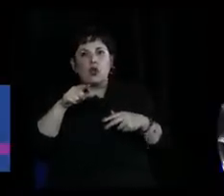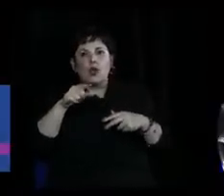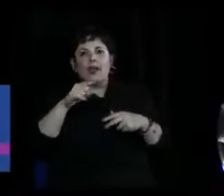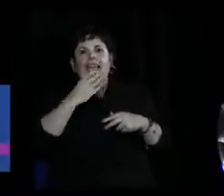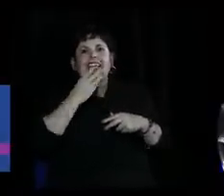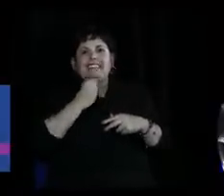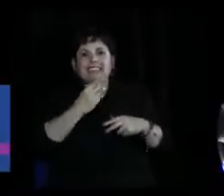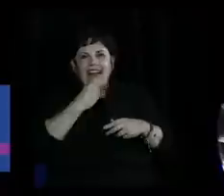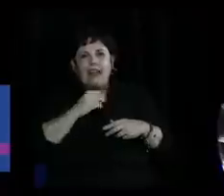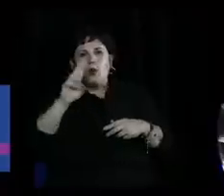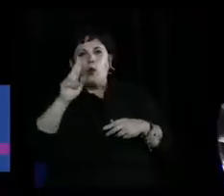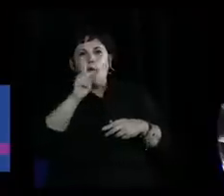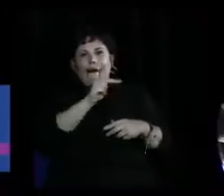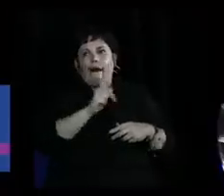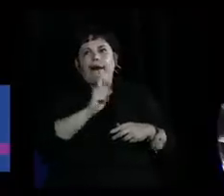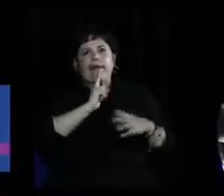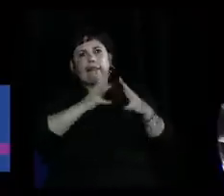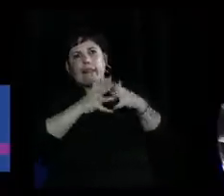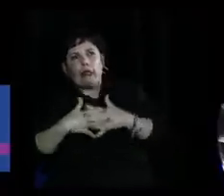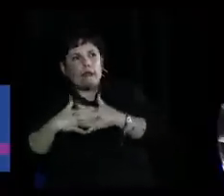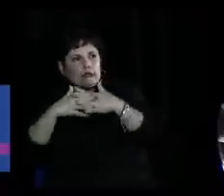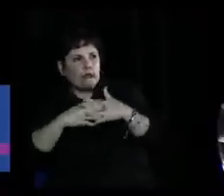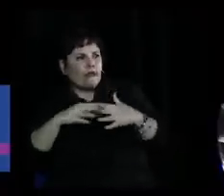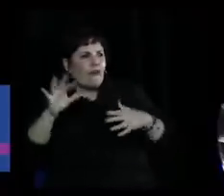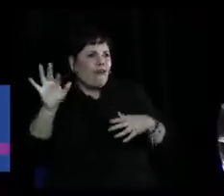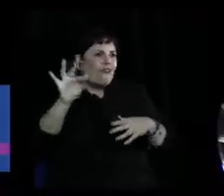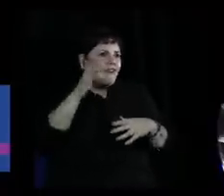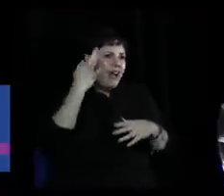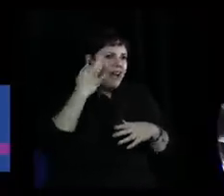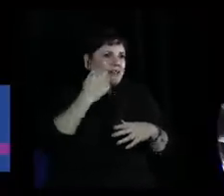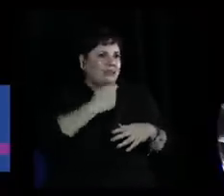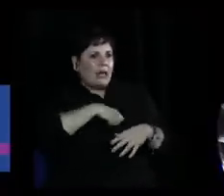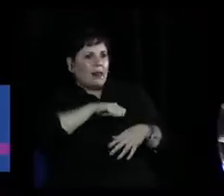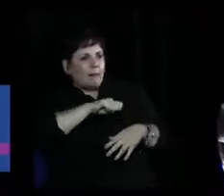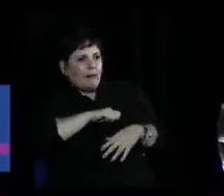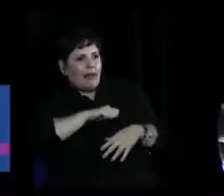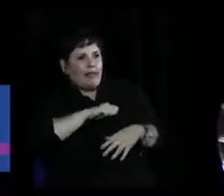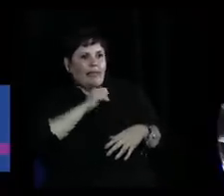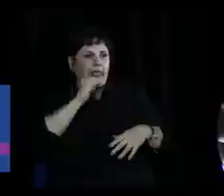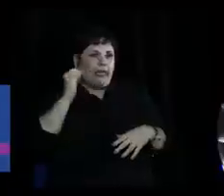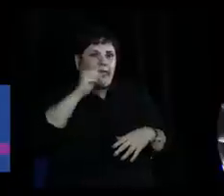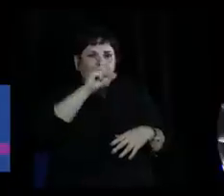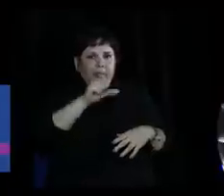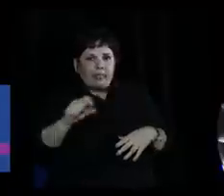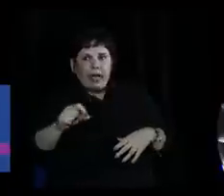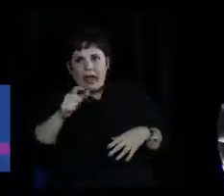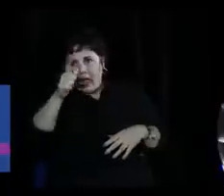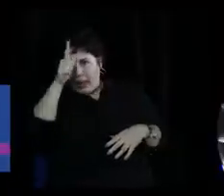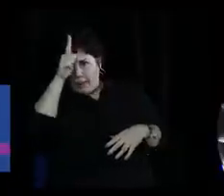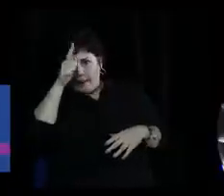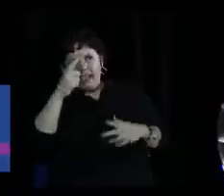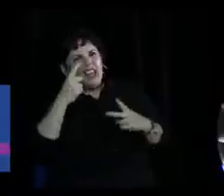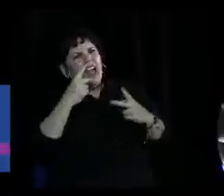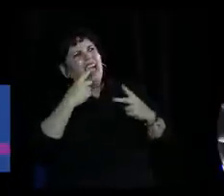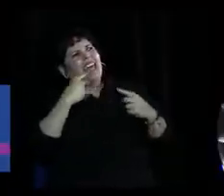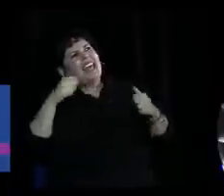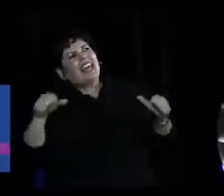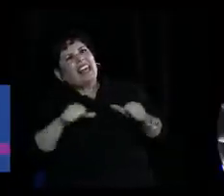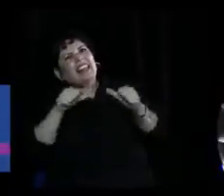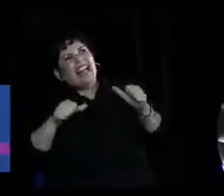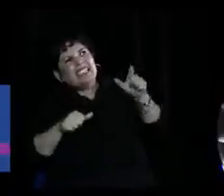Israel, el Reino Unido, Estados Unidos, Francia, España, Italia, Alemania, y ves cómo actúan frente a la